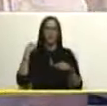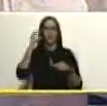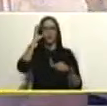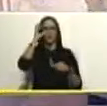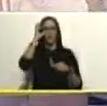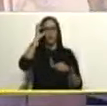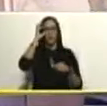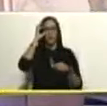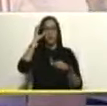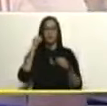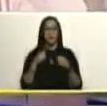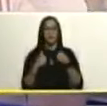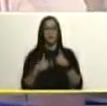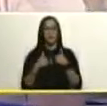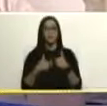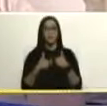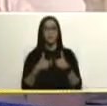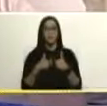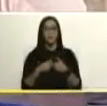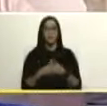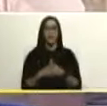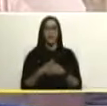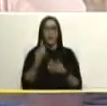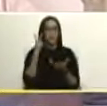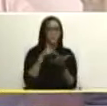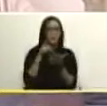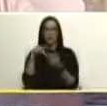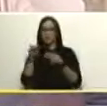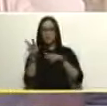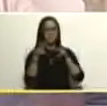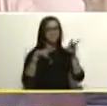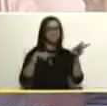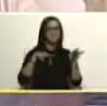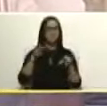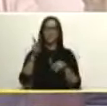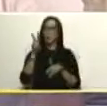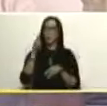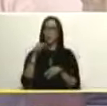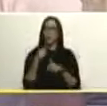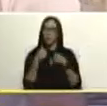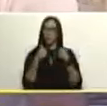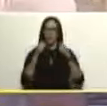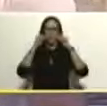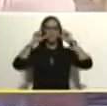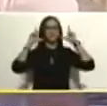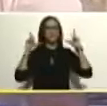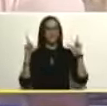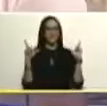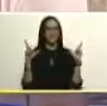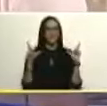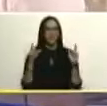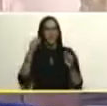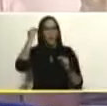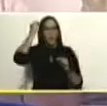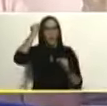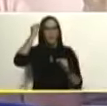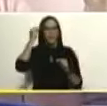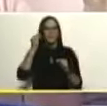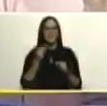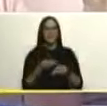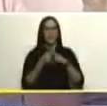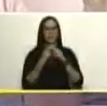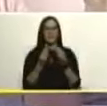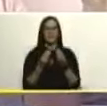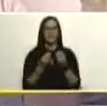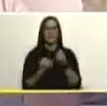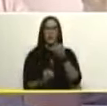cónchale, qué chévere. Y cuando llegué aquí vi todo, que fue sorprendida porque no pensé que iban a prestar tanto el